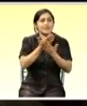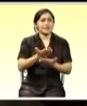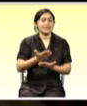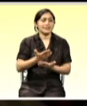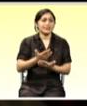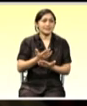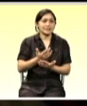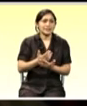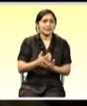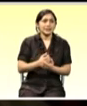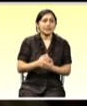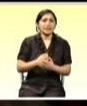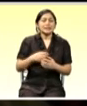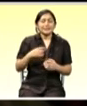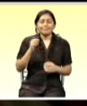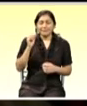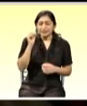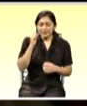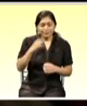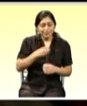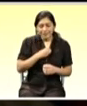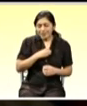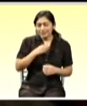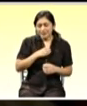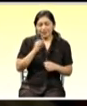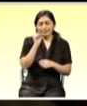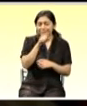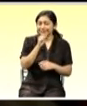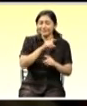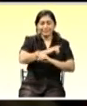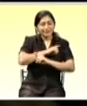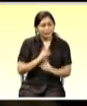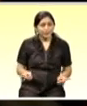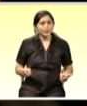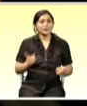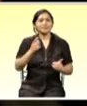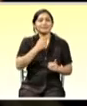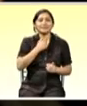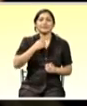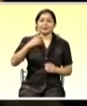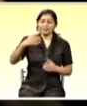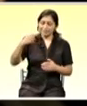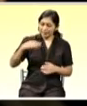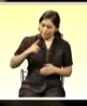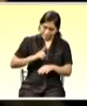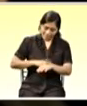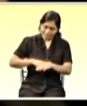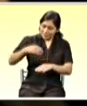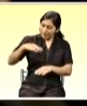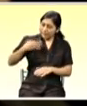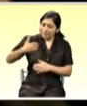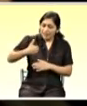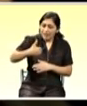de haberte ofendido. El tiempo que me queda por vivir, dulce Jesús mío, no